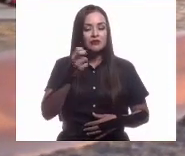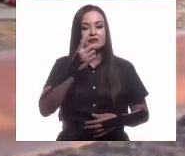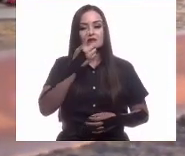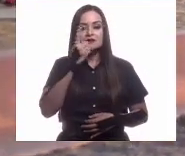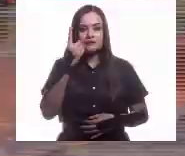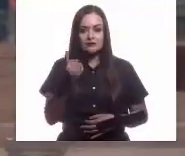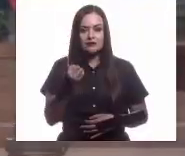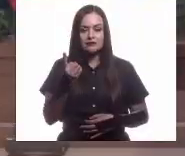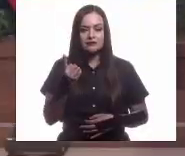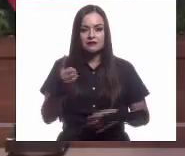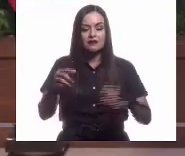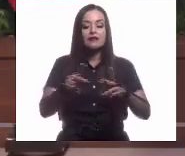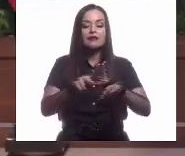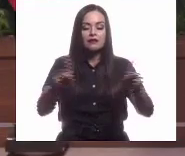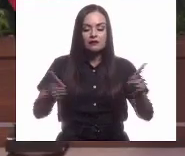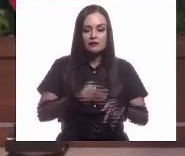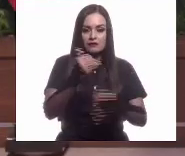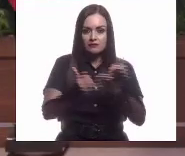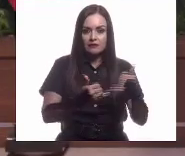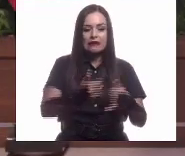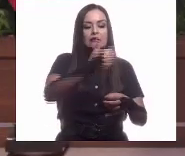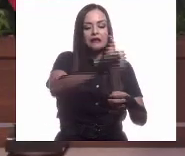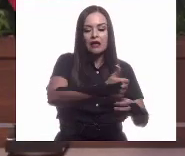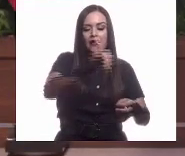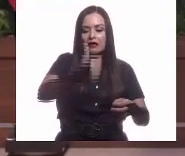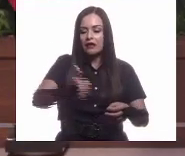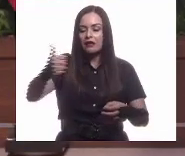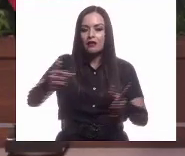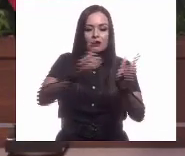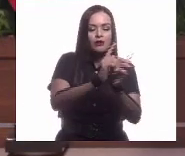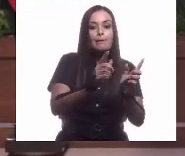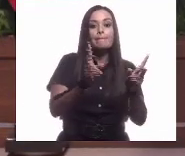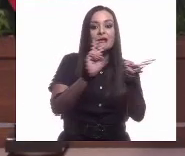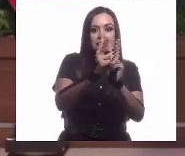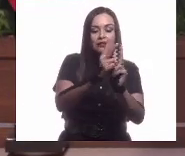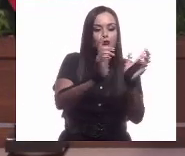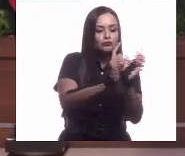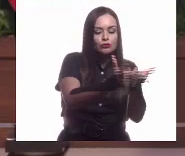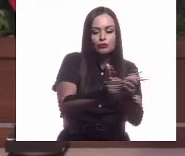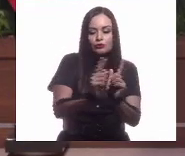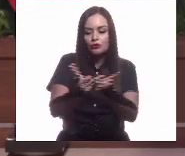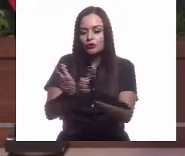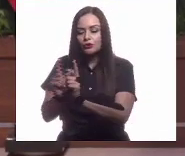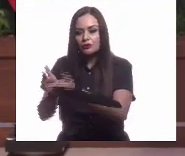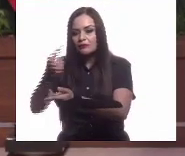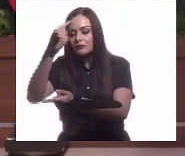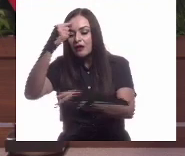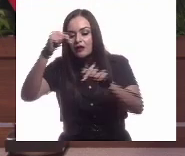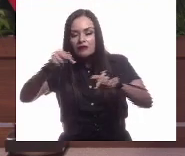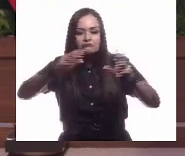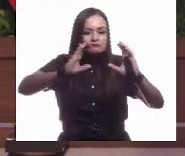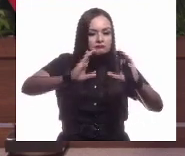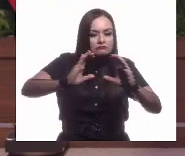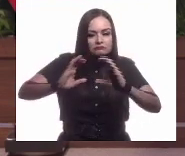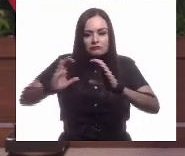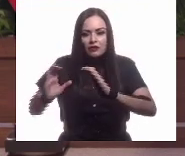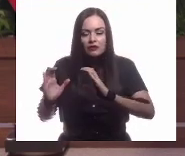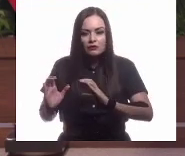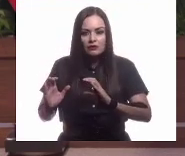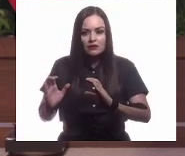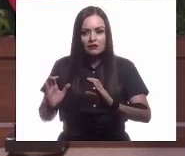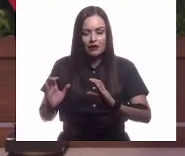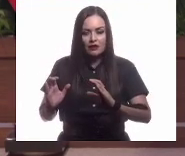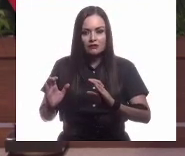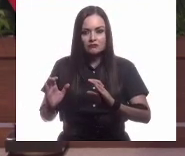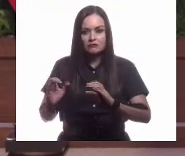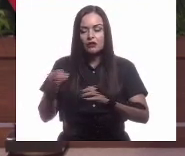en cada uno de ellos se ha formado un comité de vecinos que se encarga de su cuidado, de su correcta utilización,